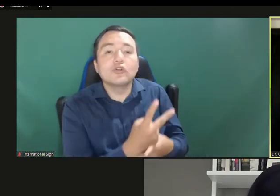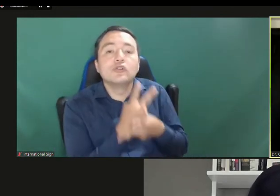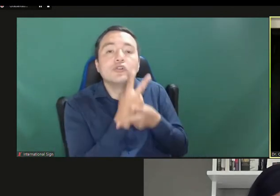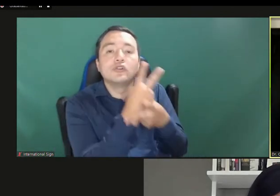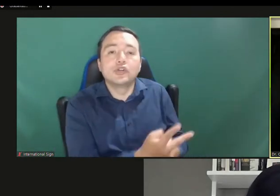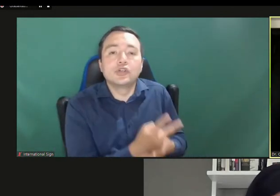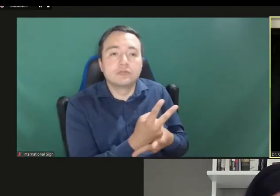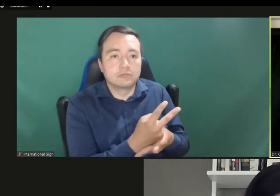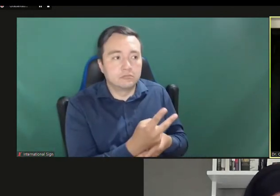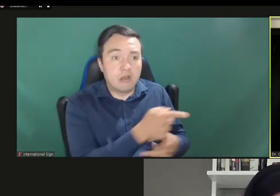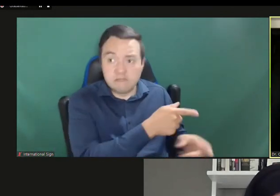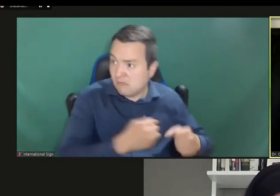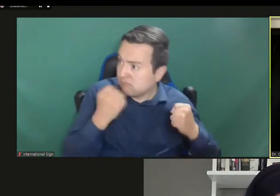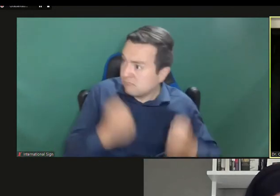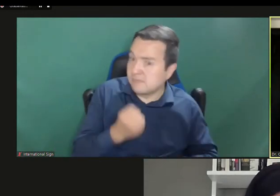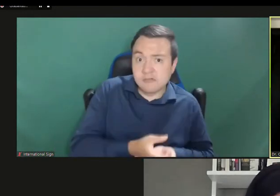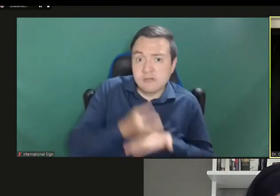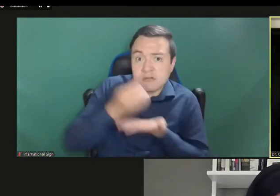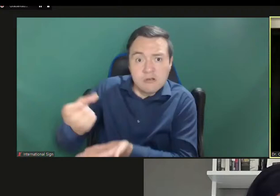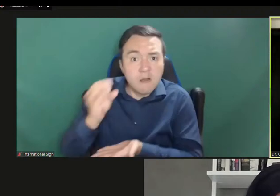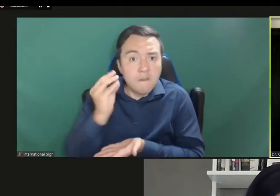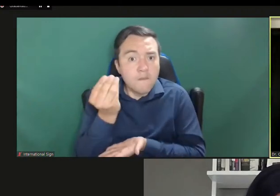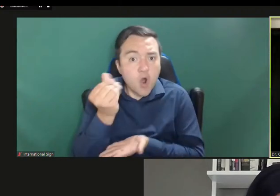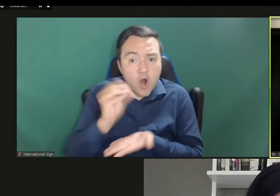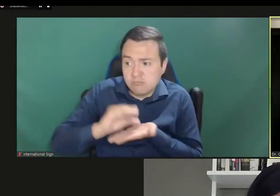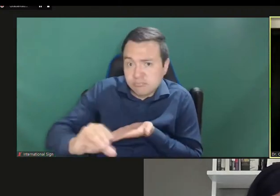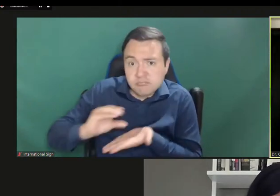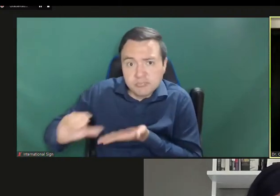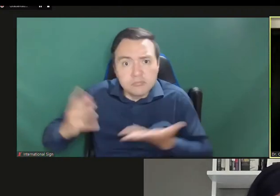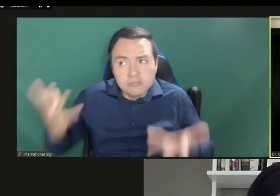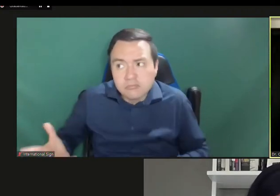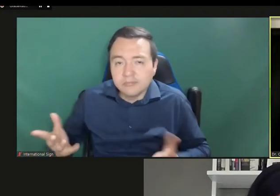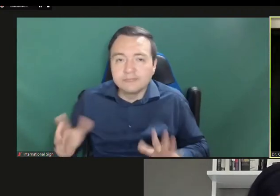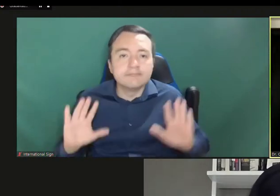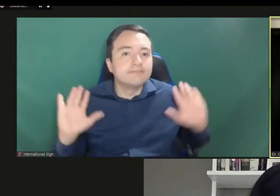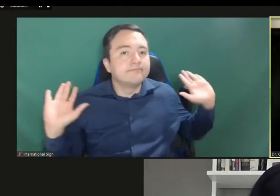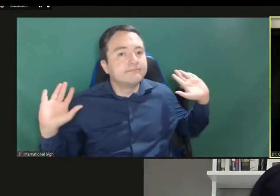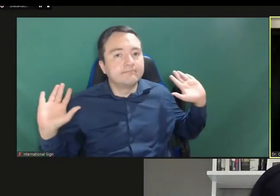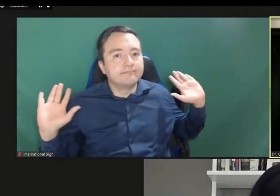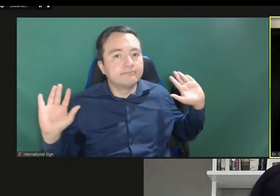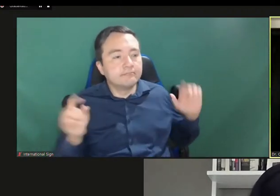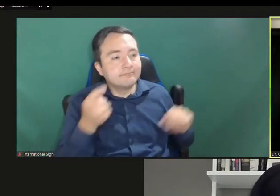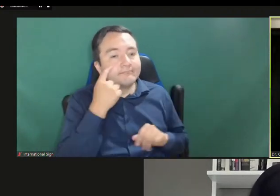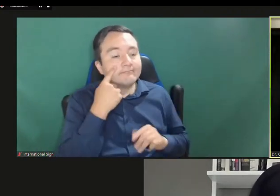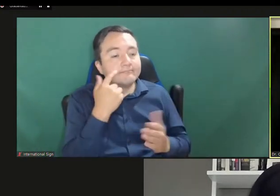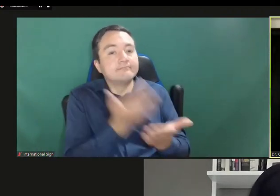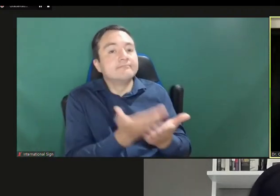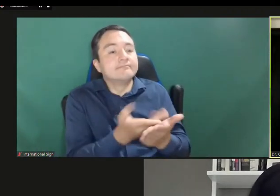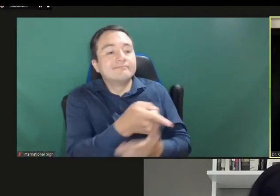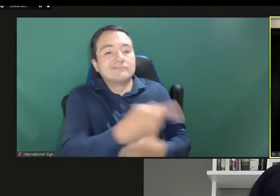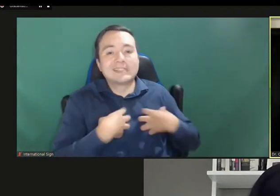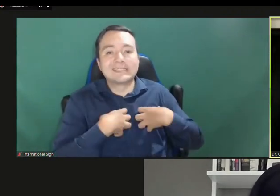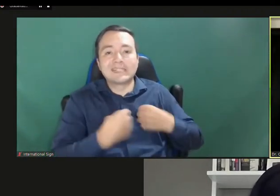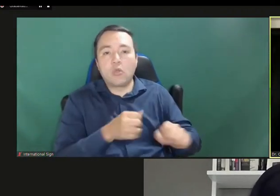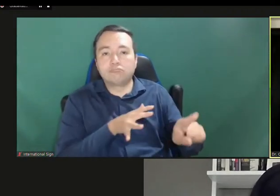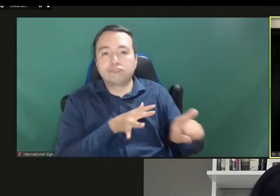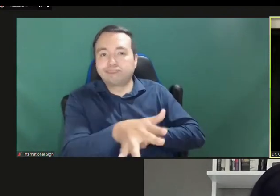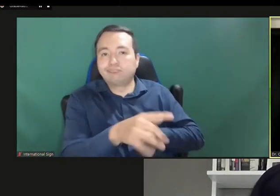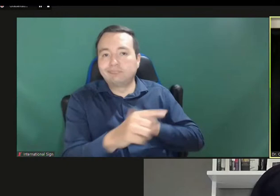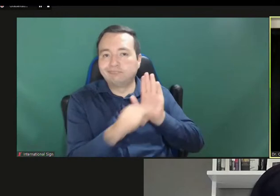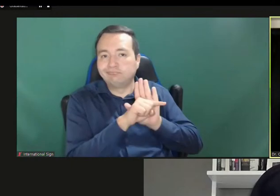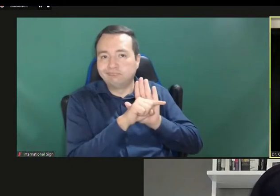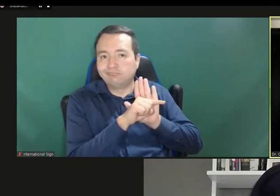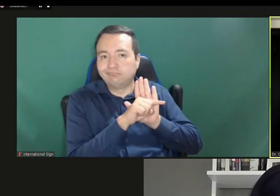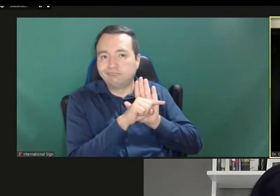y que ese tribunal dijera cuando los productos porque tienen un impacto negativo en la salud las empresas tienen que estar